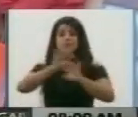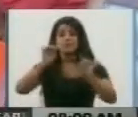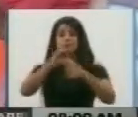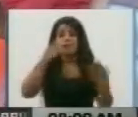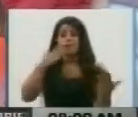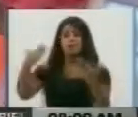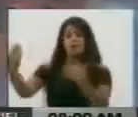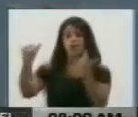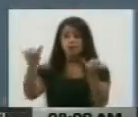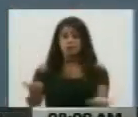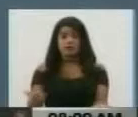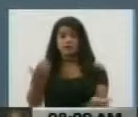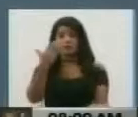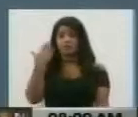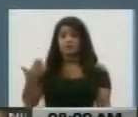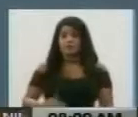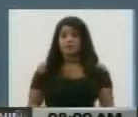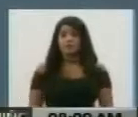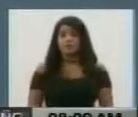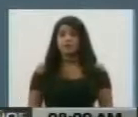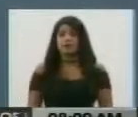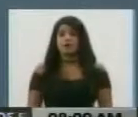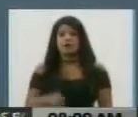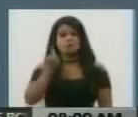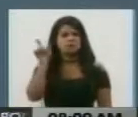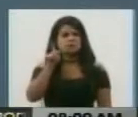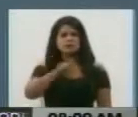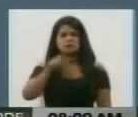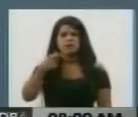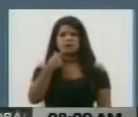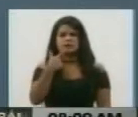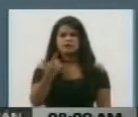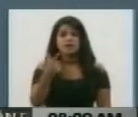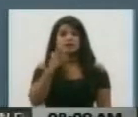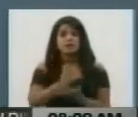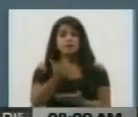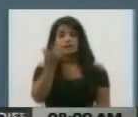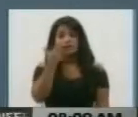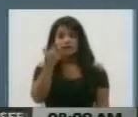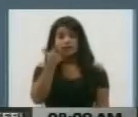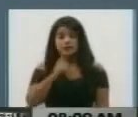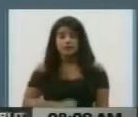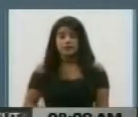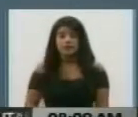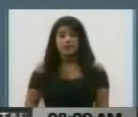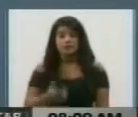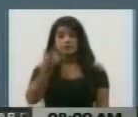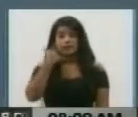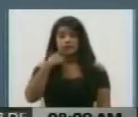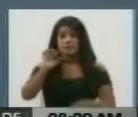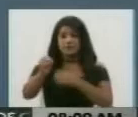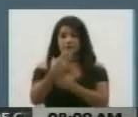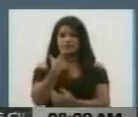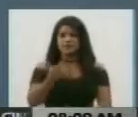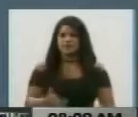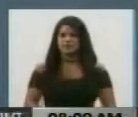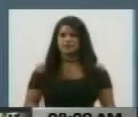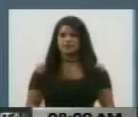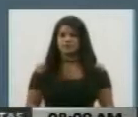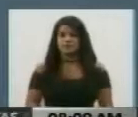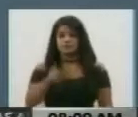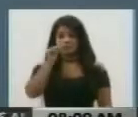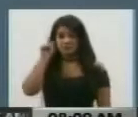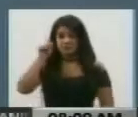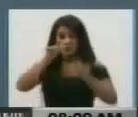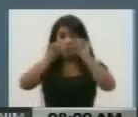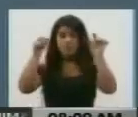inmediato, nos va a colocar Fátima cómo se han comportado, porque siempre están pendientes del programa y además siempre están escribiendo. Kevin Valero 11 nos